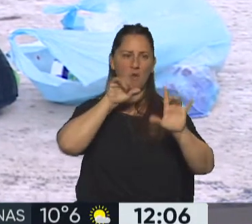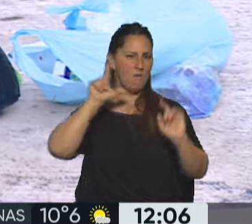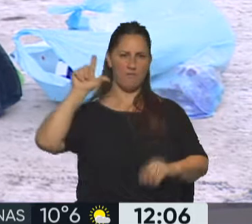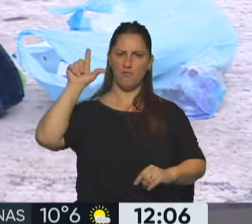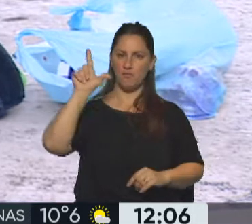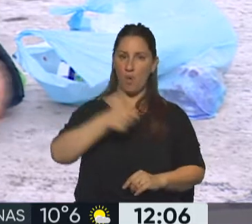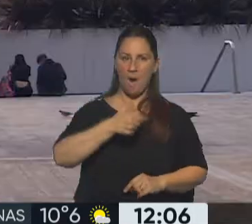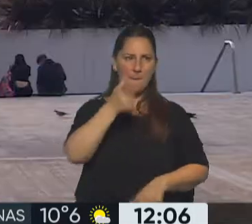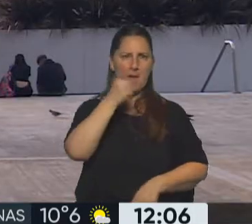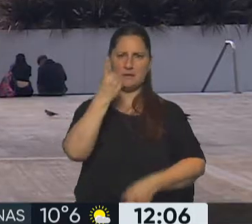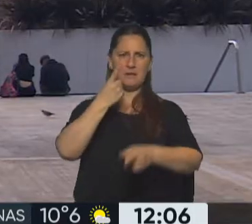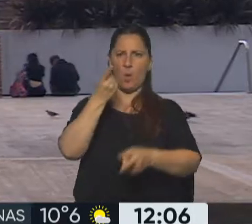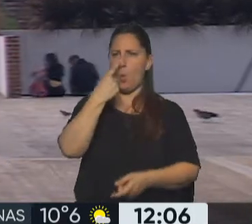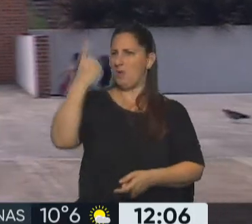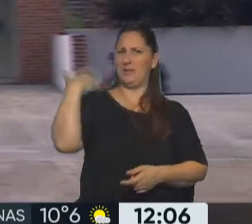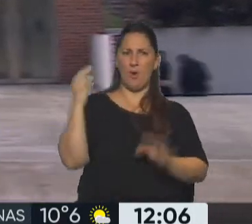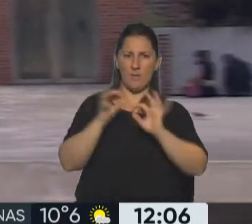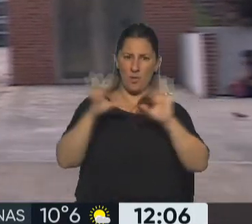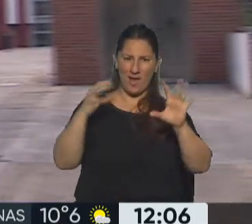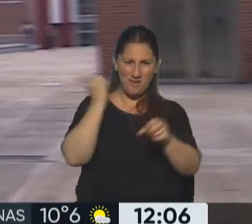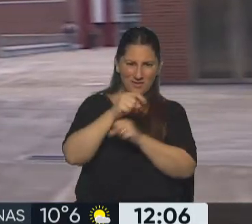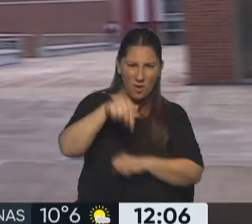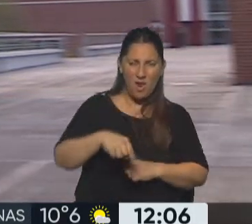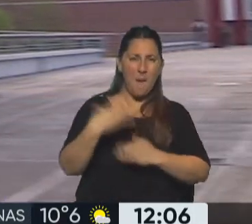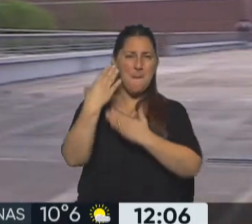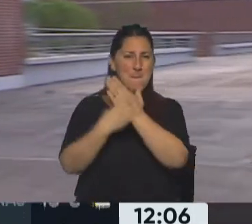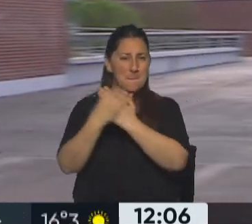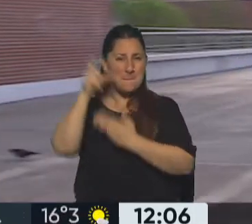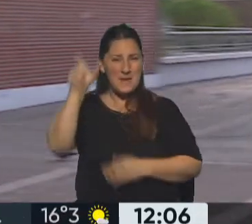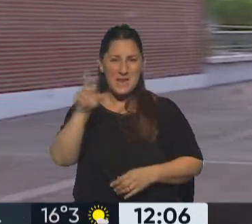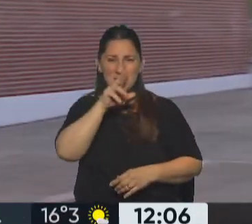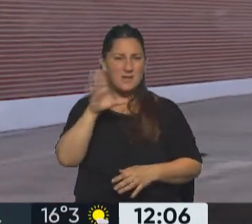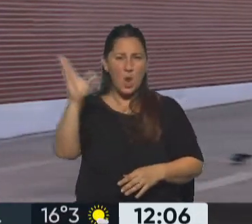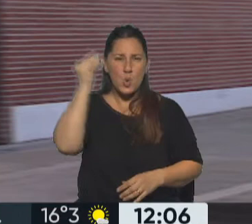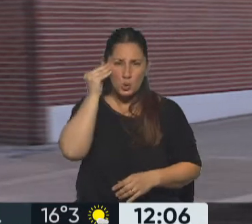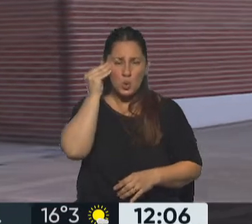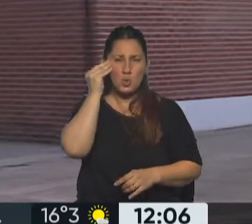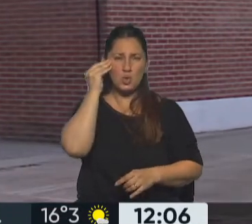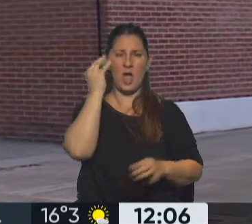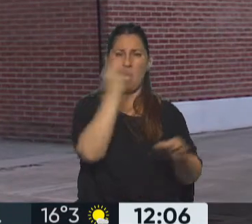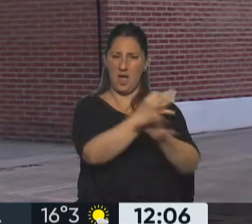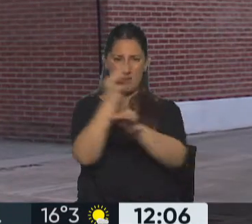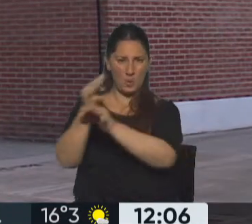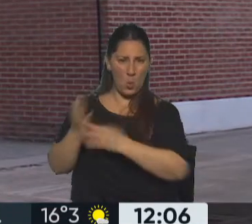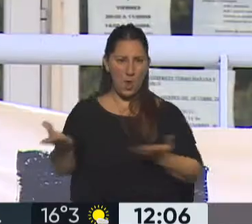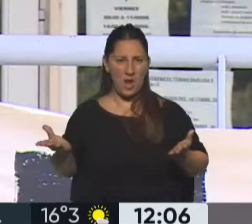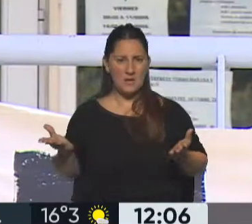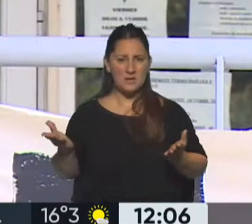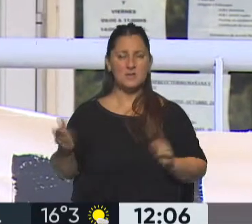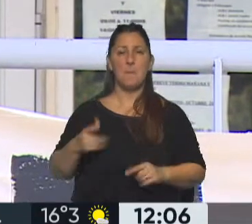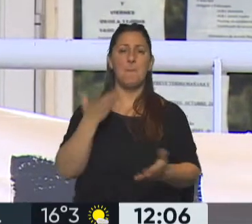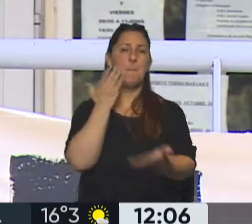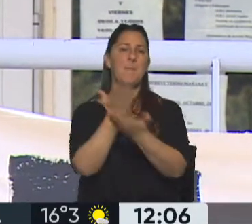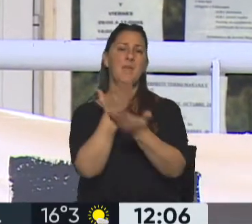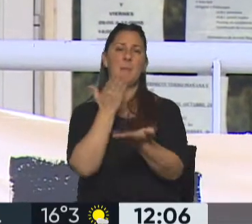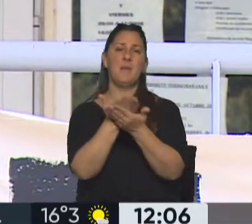inaudito desde el regreso a la democracia. Una ministra que no escucha a las comunidades educativas, se refiere a Soledad Acuña, y frente a los reclamos